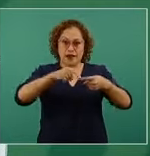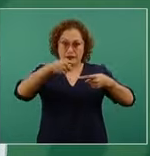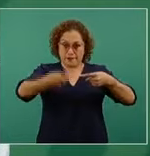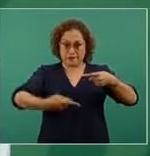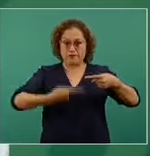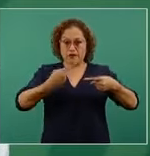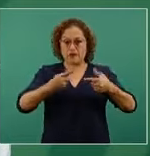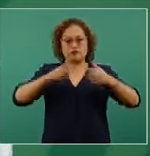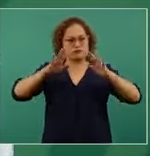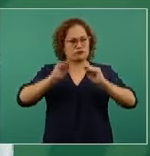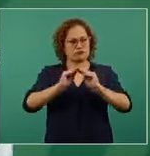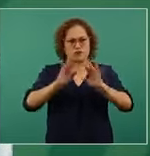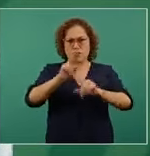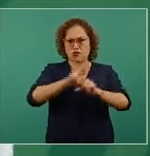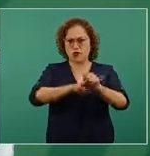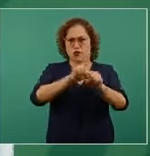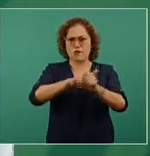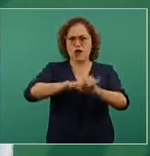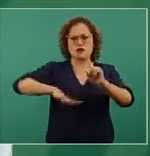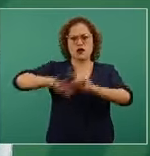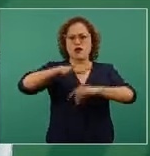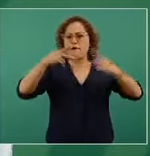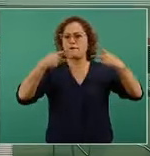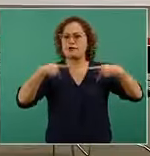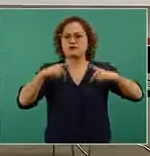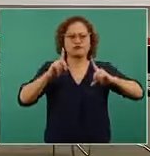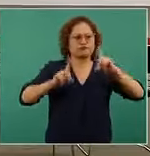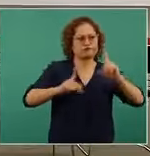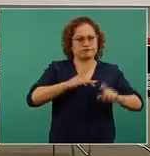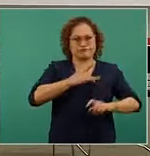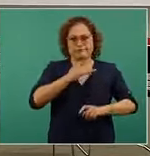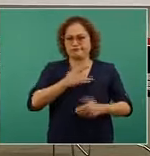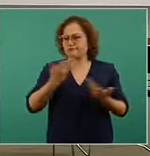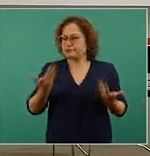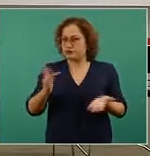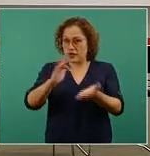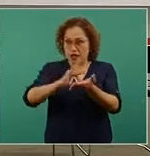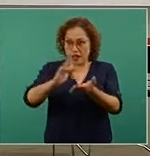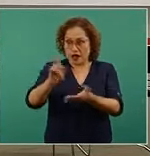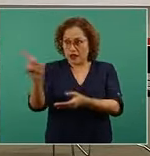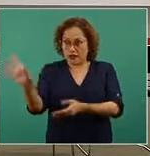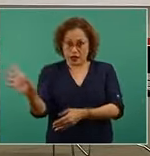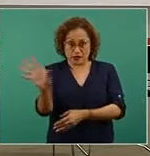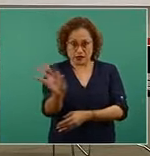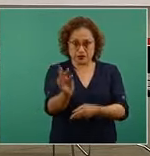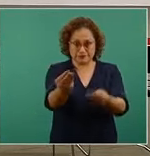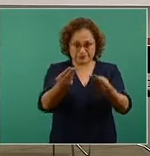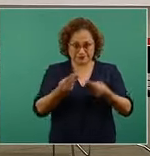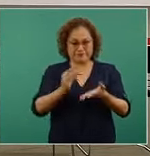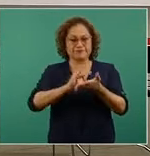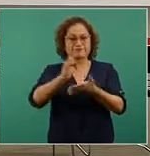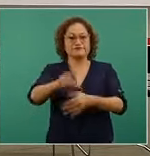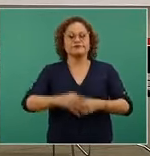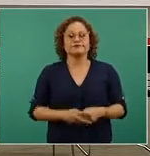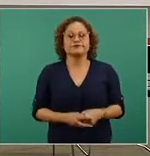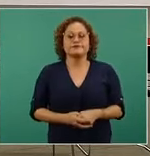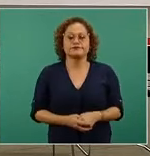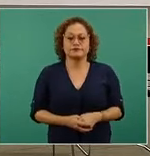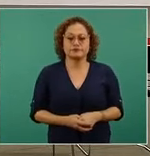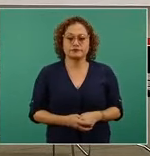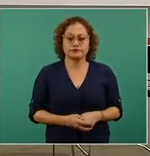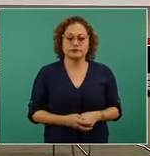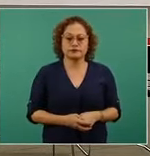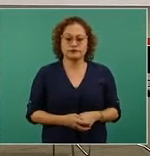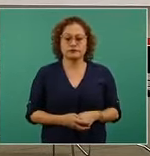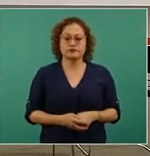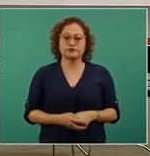población tiene y es adecuado que se haga y agradezco que que lo haya comentado es un hecho que con base en